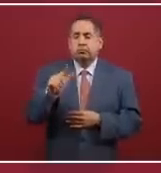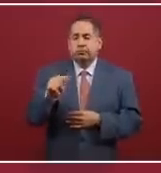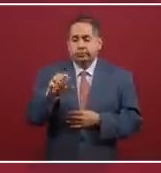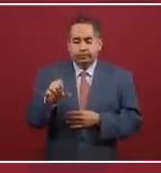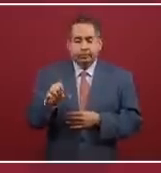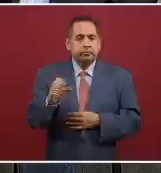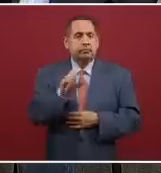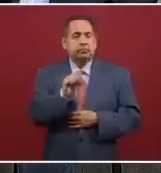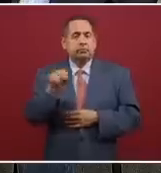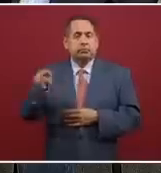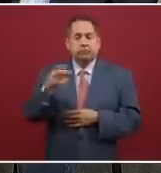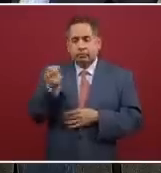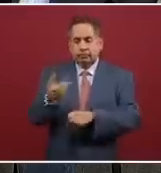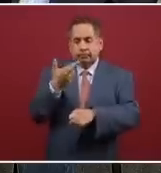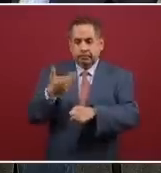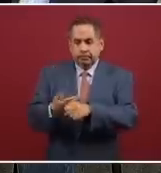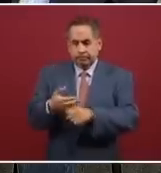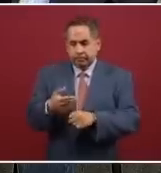subsecretario